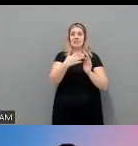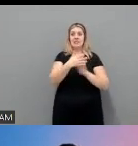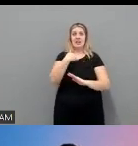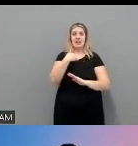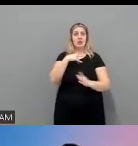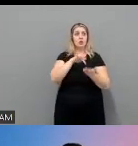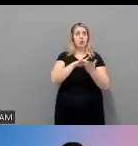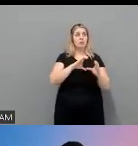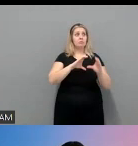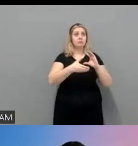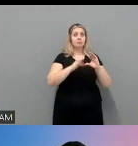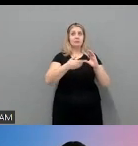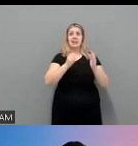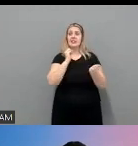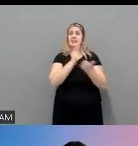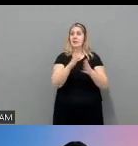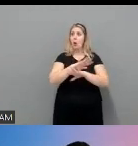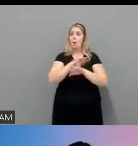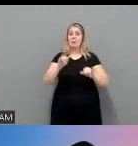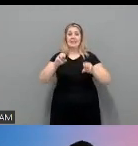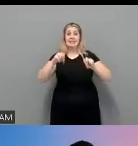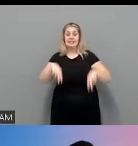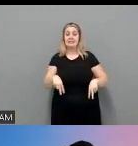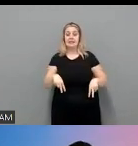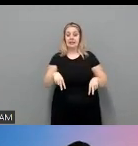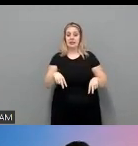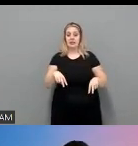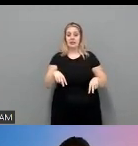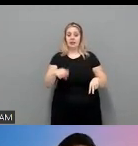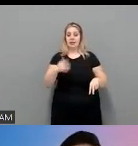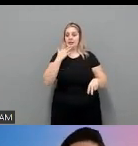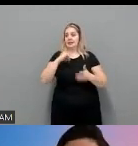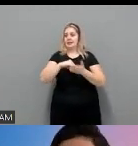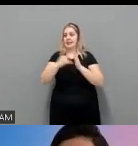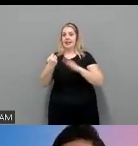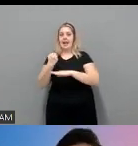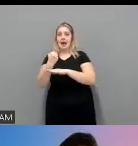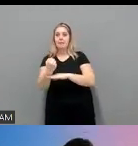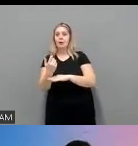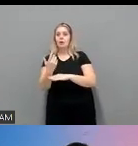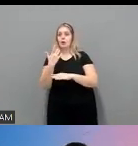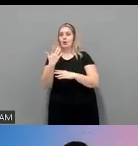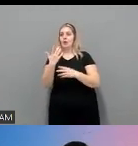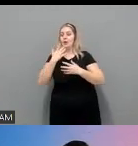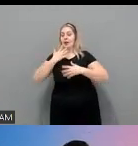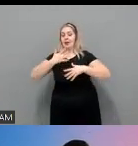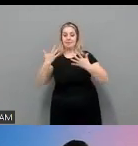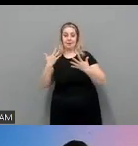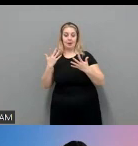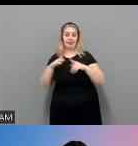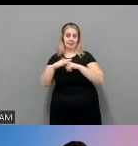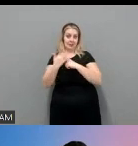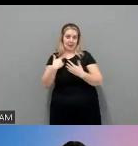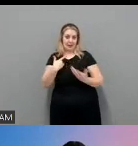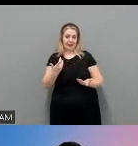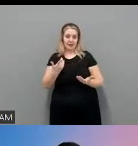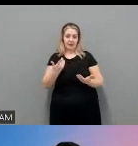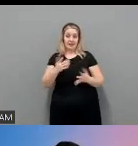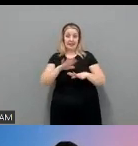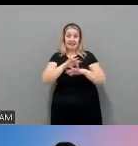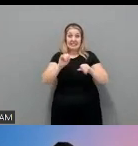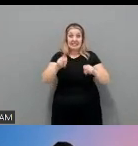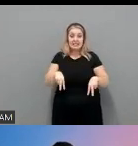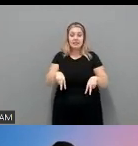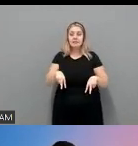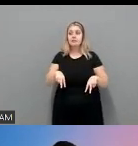estos desafíos no son compensados con tecnología de apoyo, en nuestro caso, está